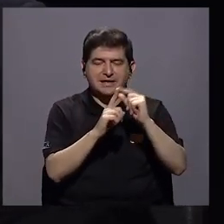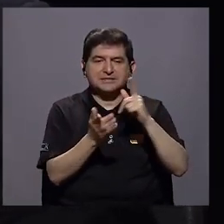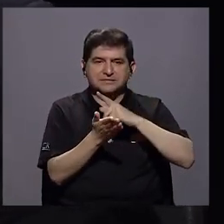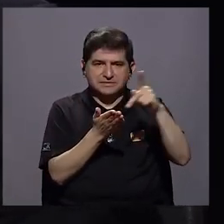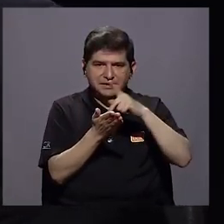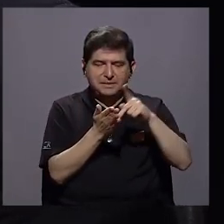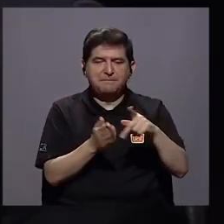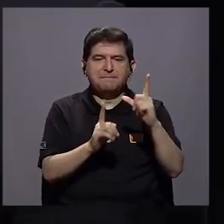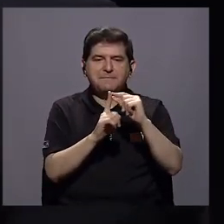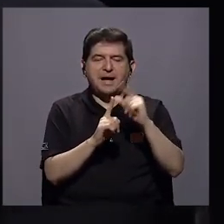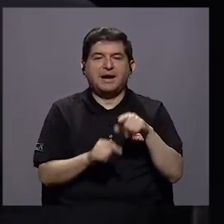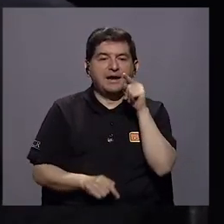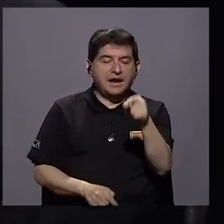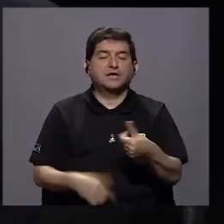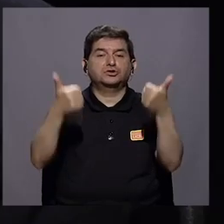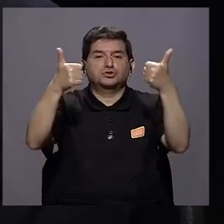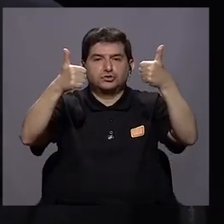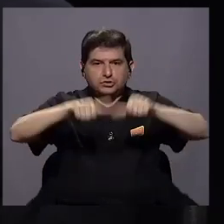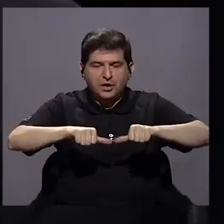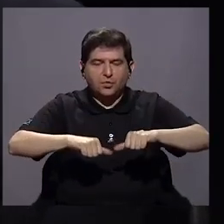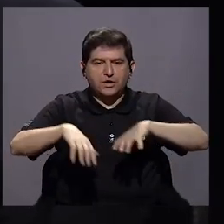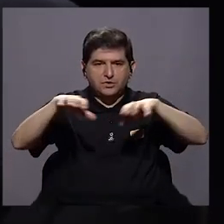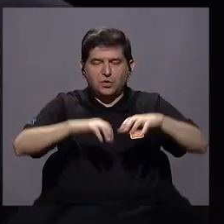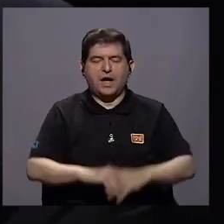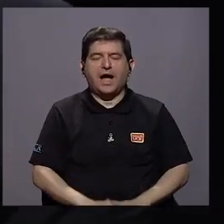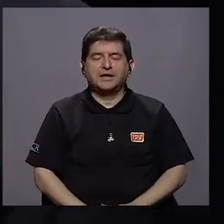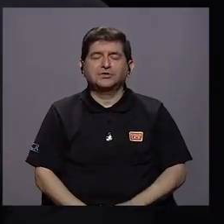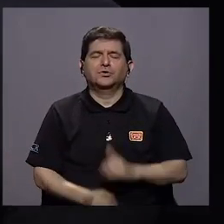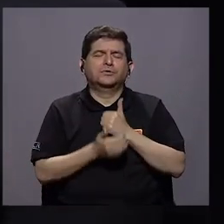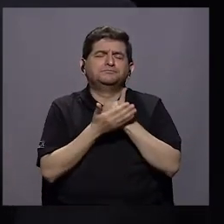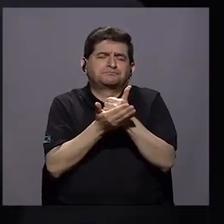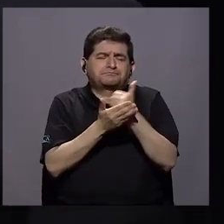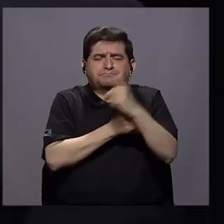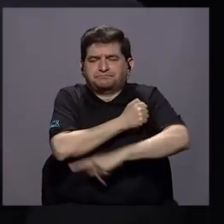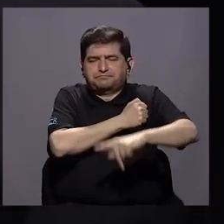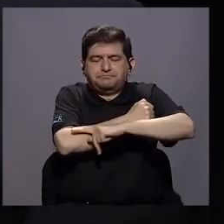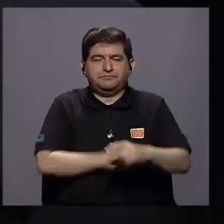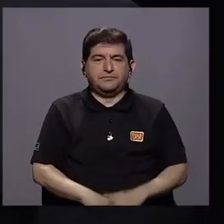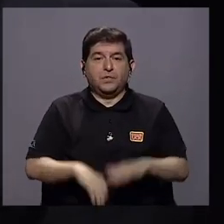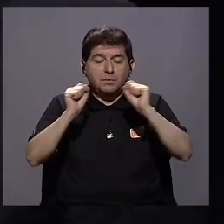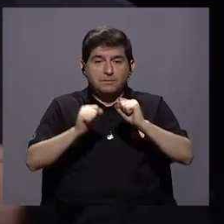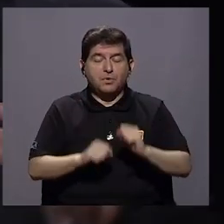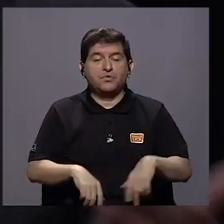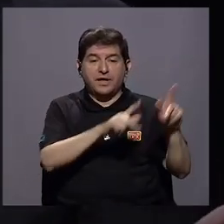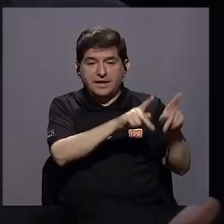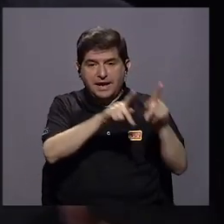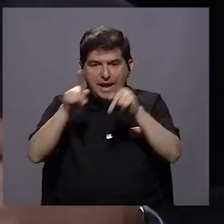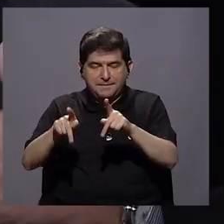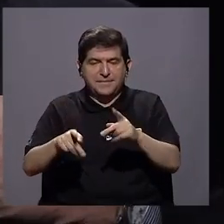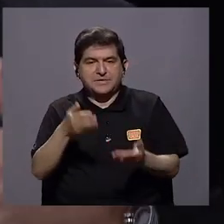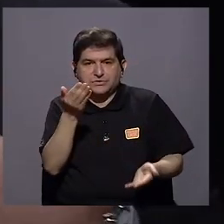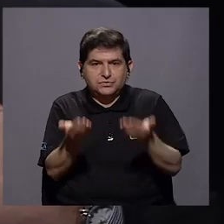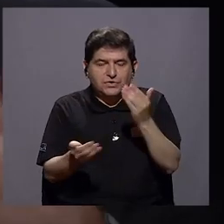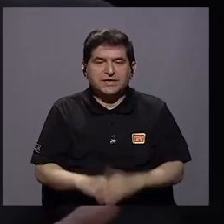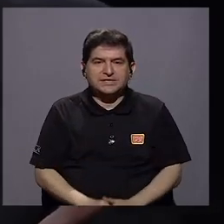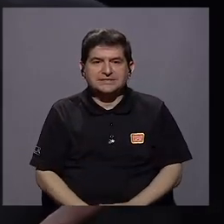que pagan alquiler a que se pusieran de acuerdo en un acto patriótico y llegaran a un acuerdo para poder ayudar a la gente que